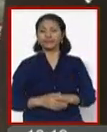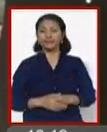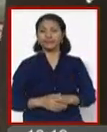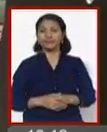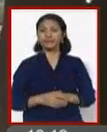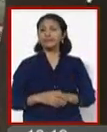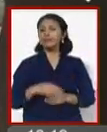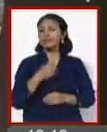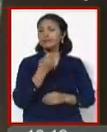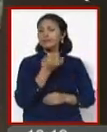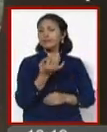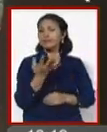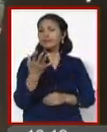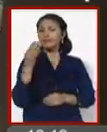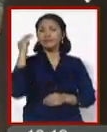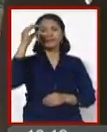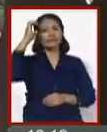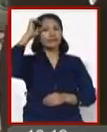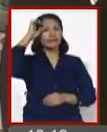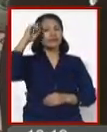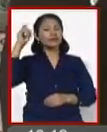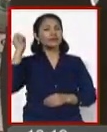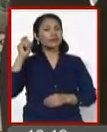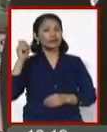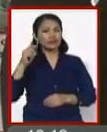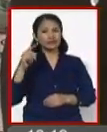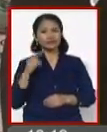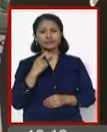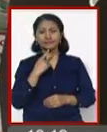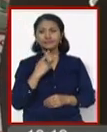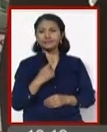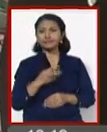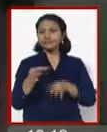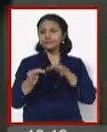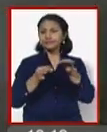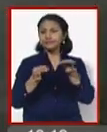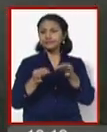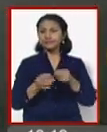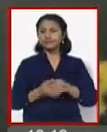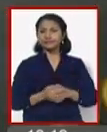extraditada. Por asuntos del Estado se necesitaba